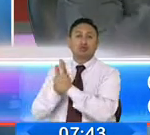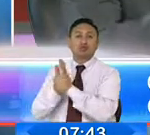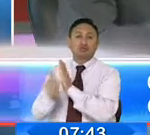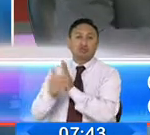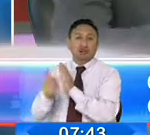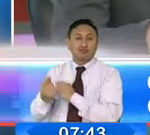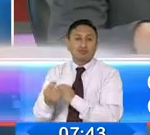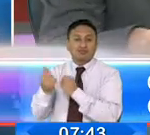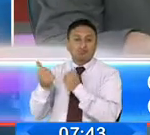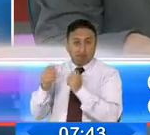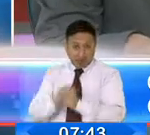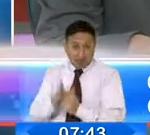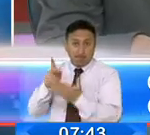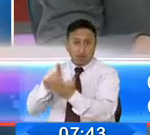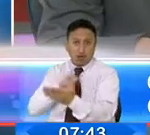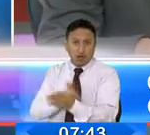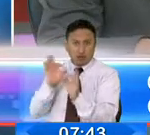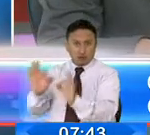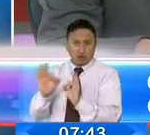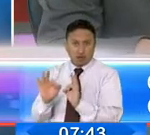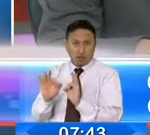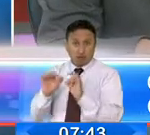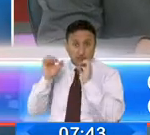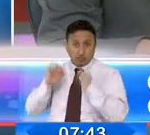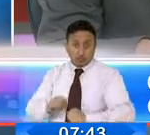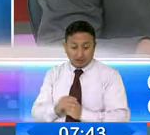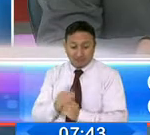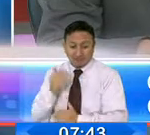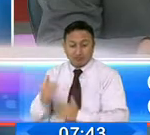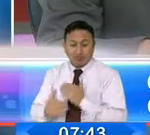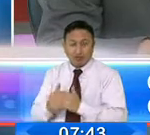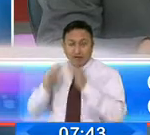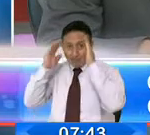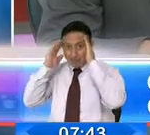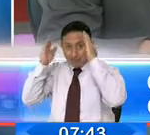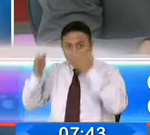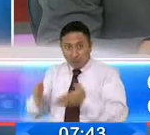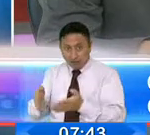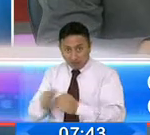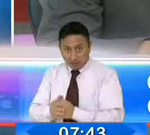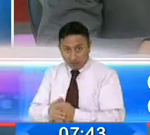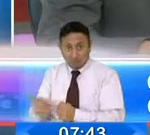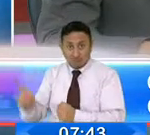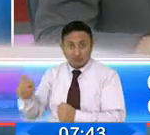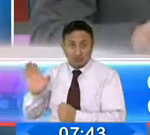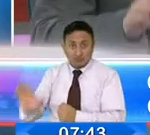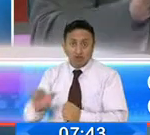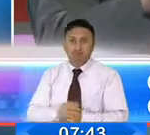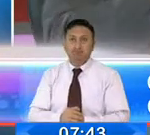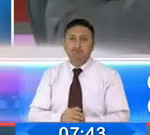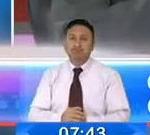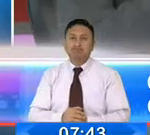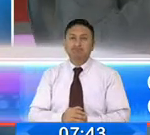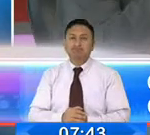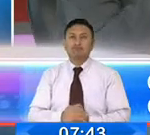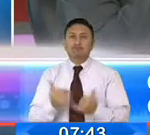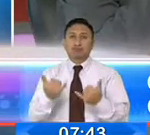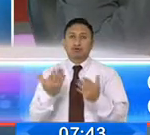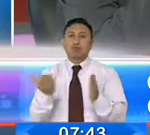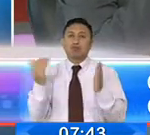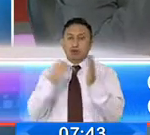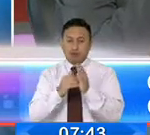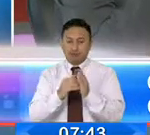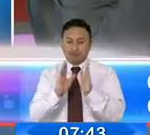de ciertas condiciones que se las podrá atender de acuerdo a lo que se requiera. ¿Qué tiempo tienen? Vamos a repetir un